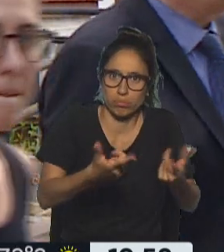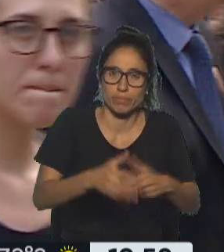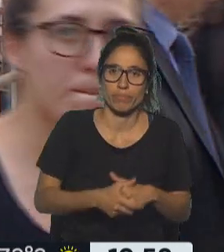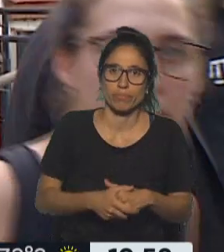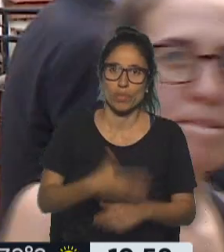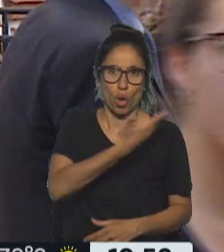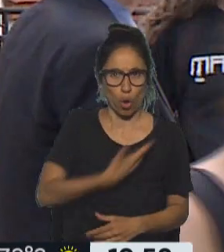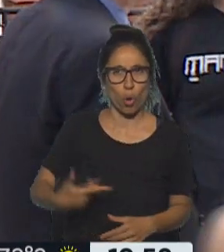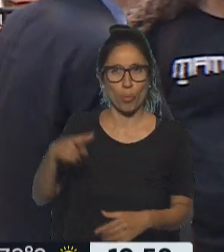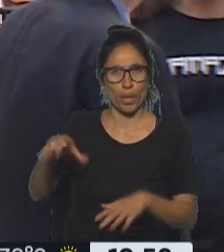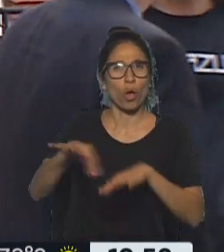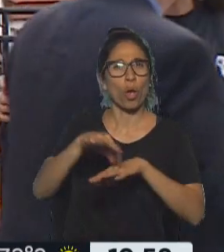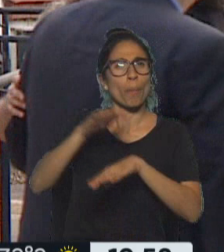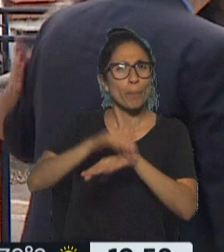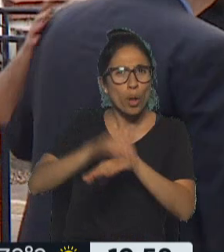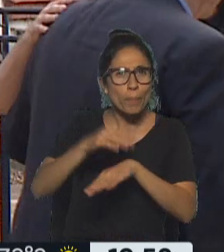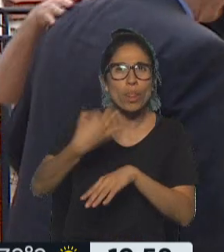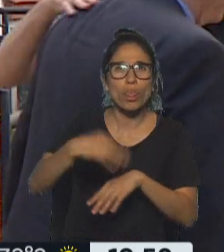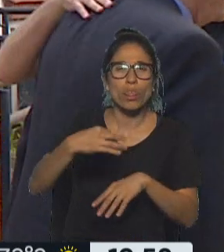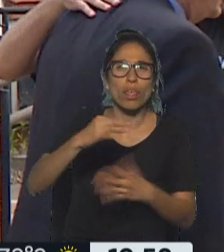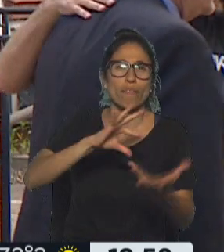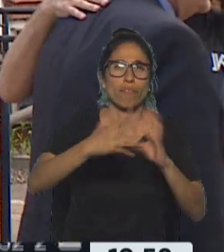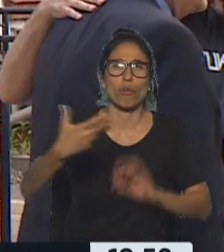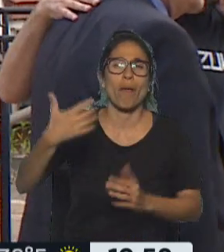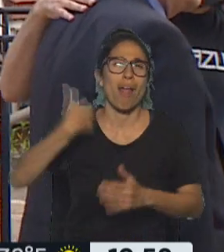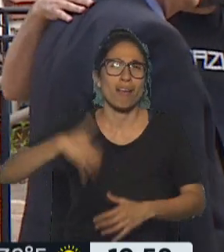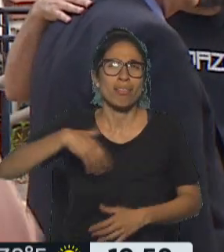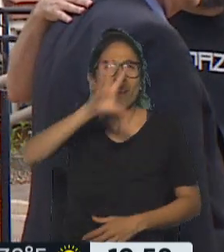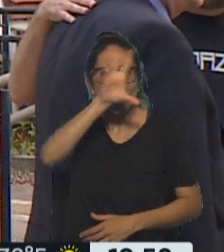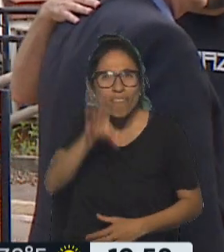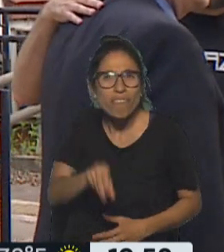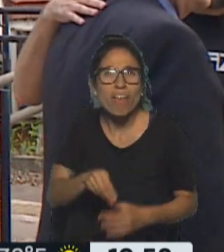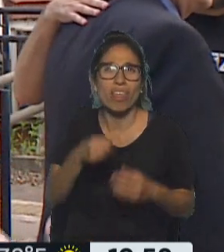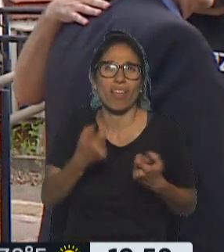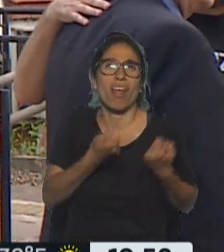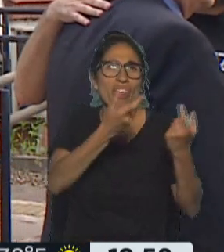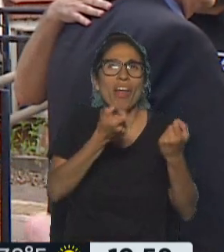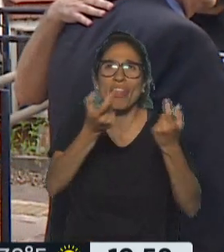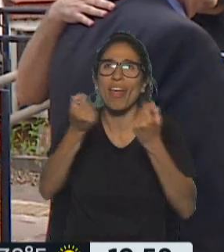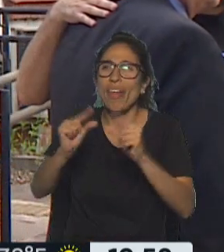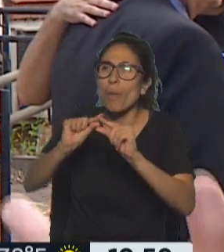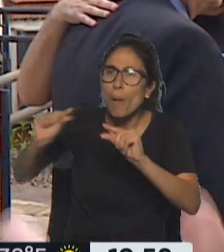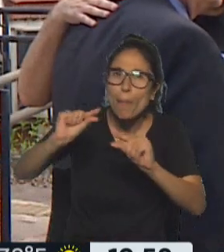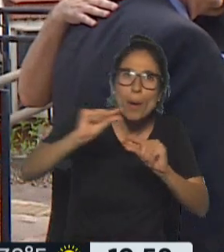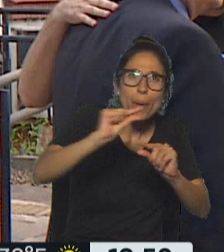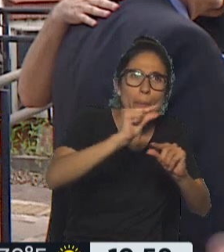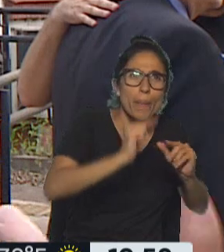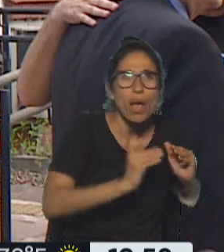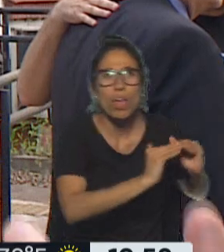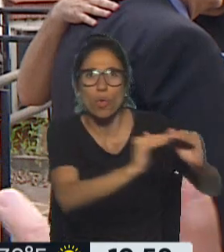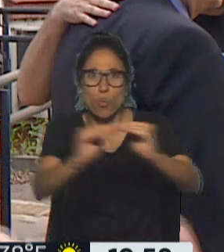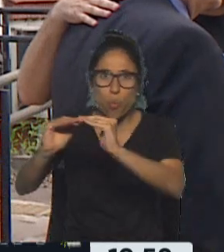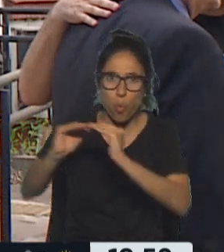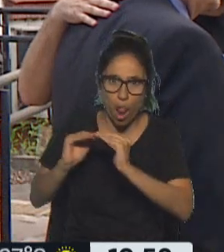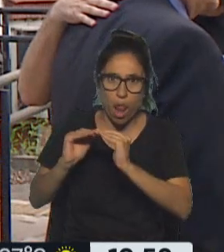que hacen falta para que el interior se pueda desarrollar, para que la gente pueda tener igualdad de condiciones en la provincia